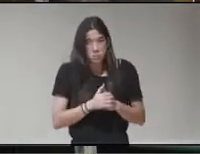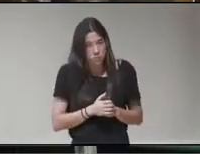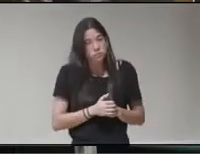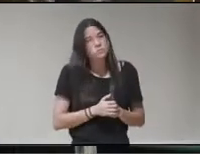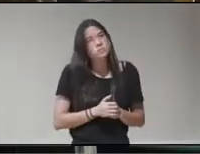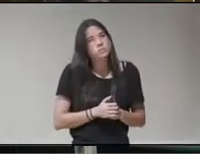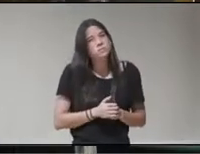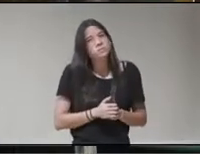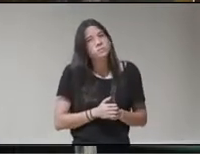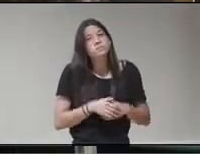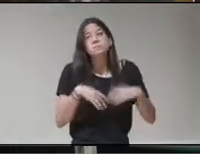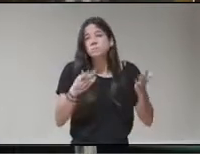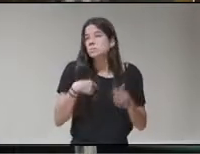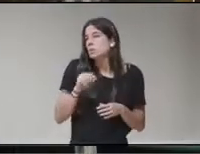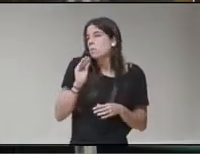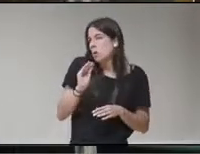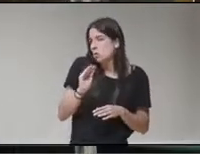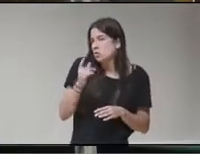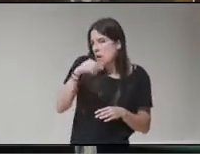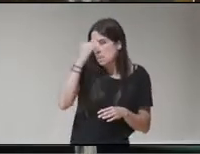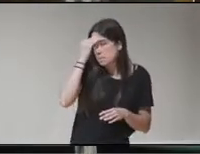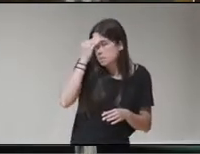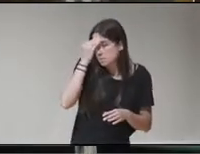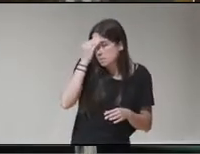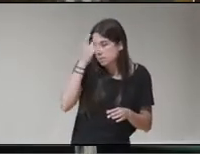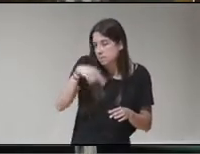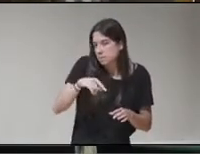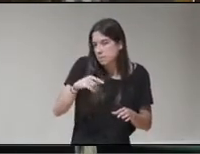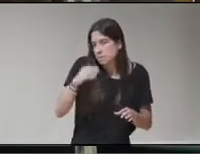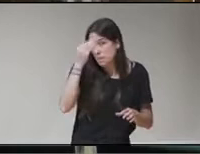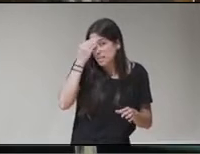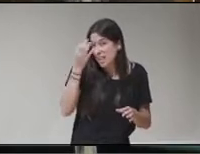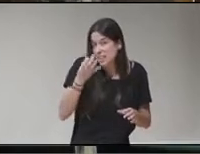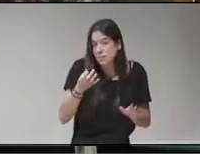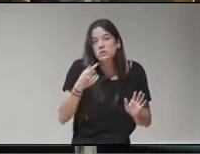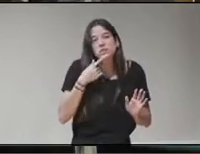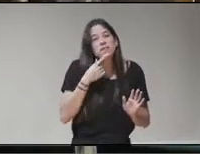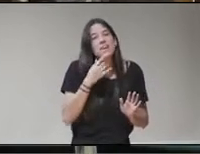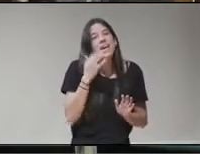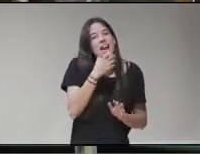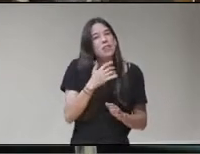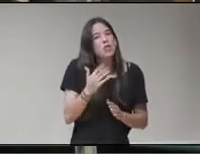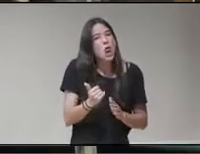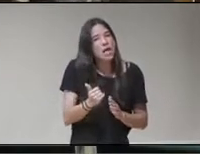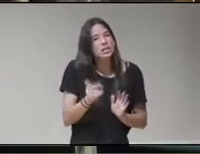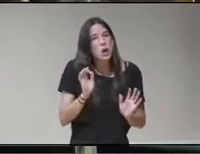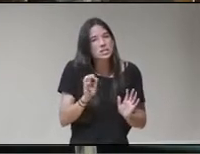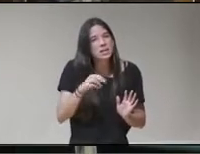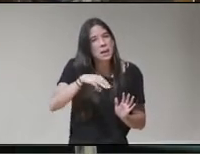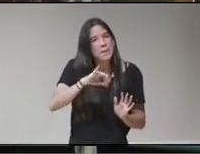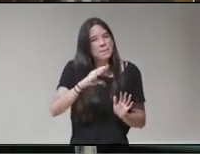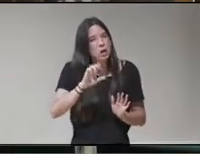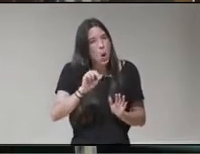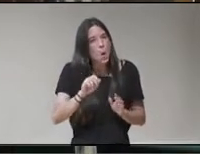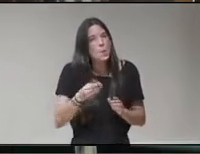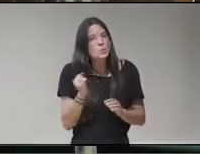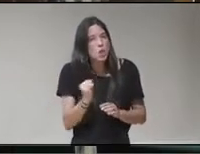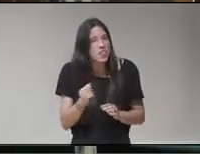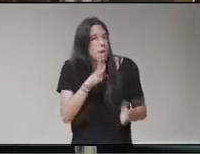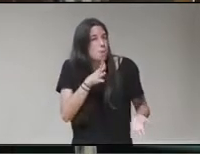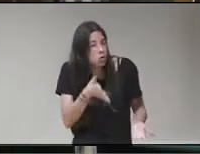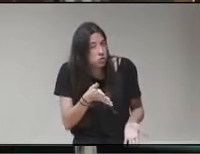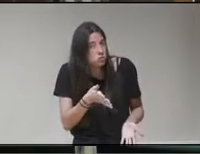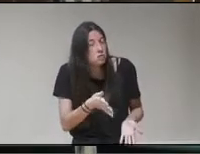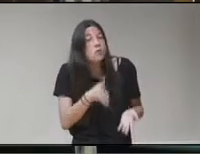entonces una pregunta que nos podríamos hacer es ¿por qué el ácido láctico es microbiocida? Pues es microbiocida porque